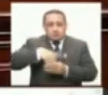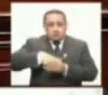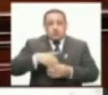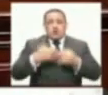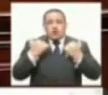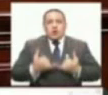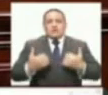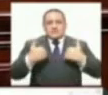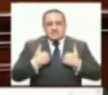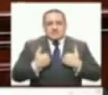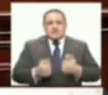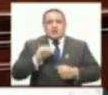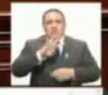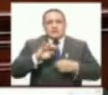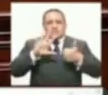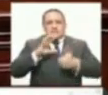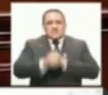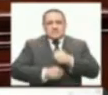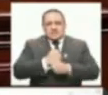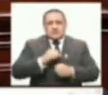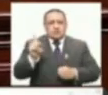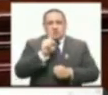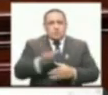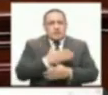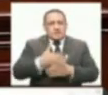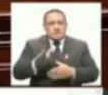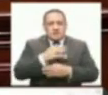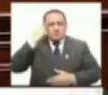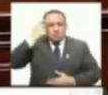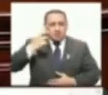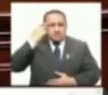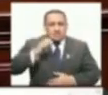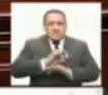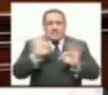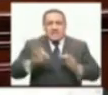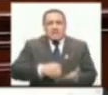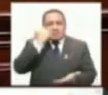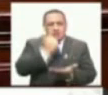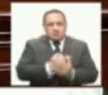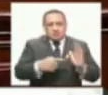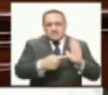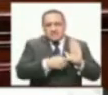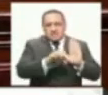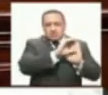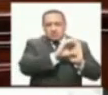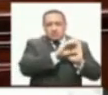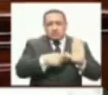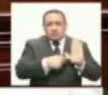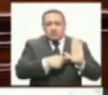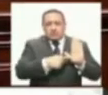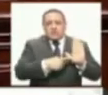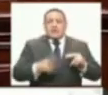hoy tiene menos de 46 años no participaron políticamente en la aprobación de dicha Constitución,